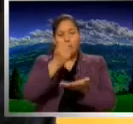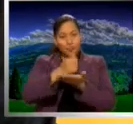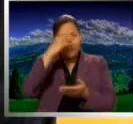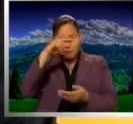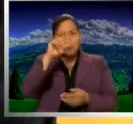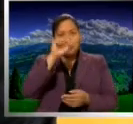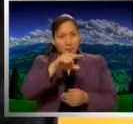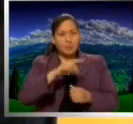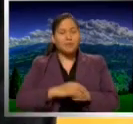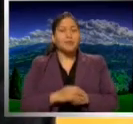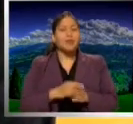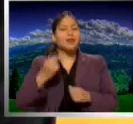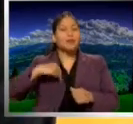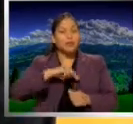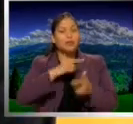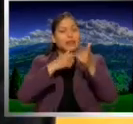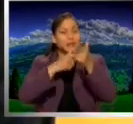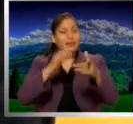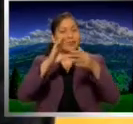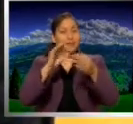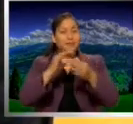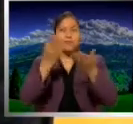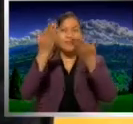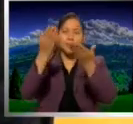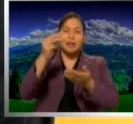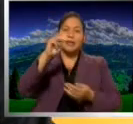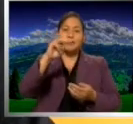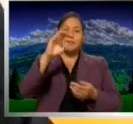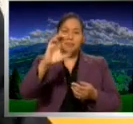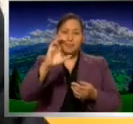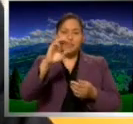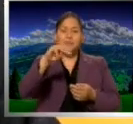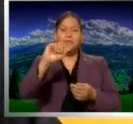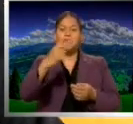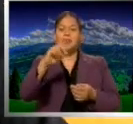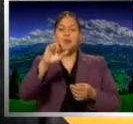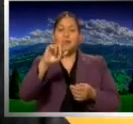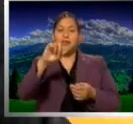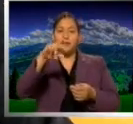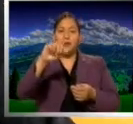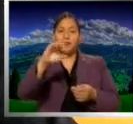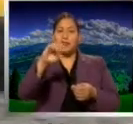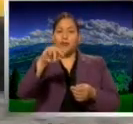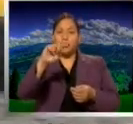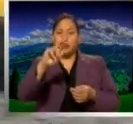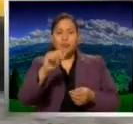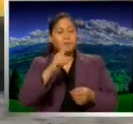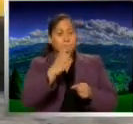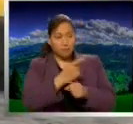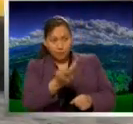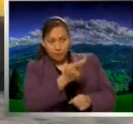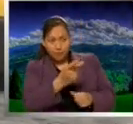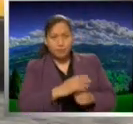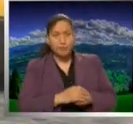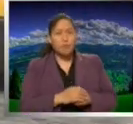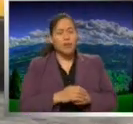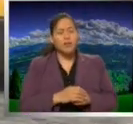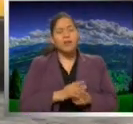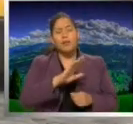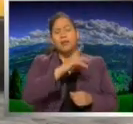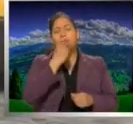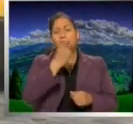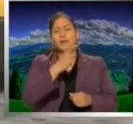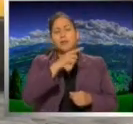bien decías. Y vamos a seguir platicando de Magdalena Contreras, pero antes deciré, yo te quiero hacer una pregunta. Dime qué